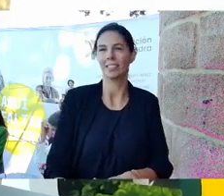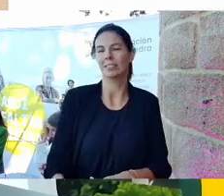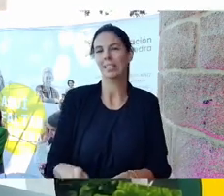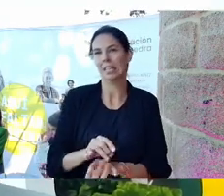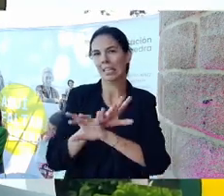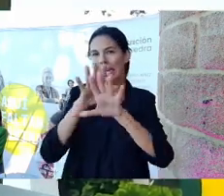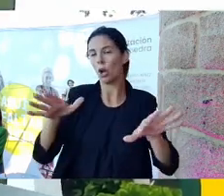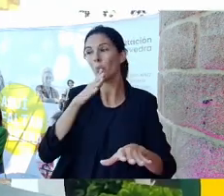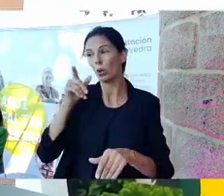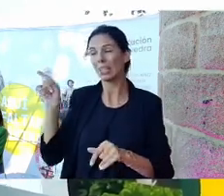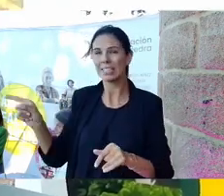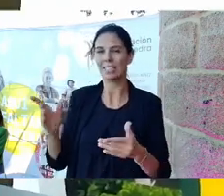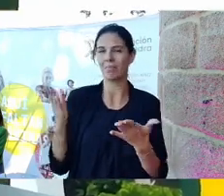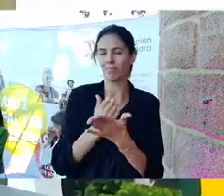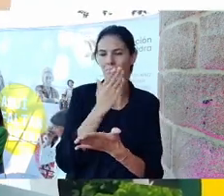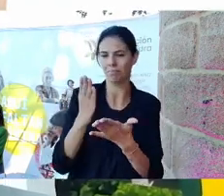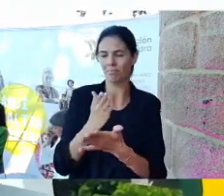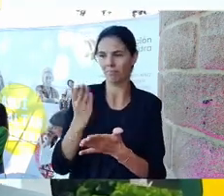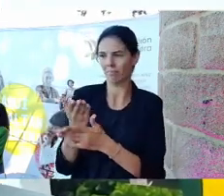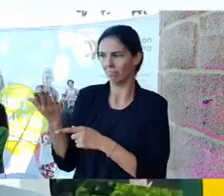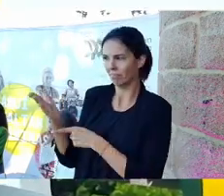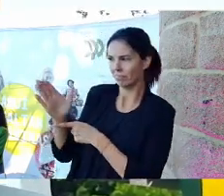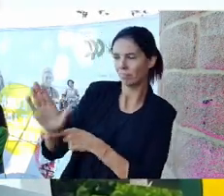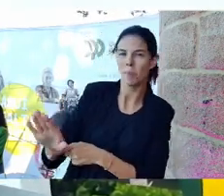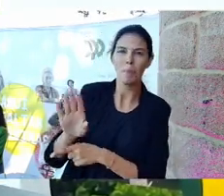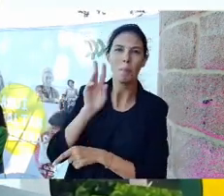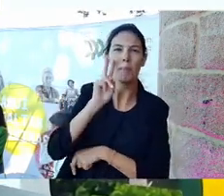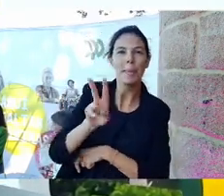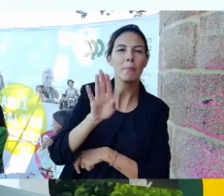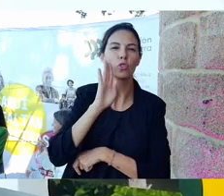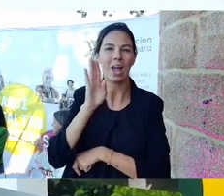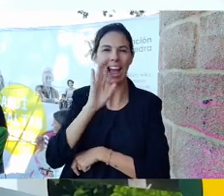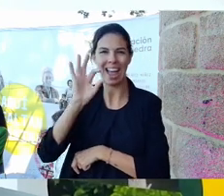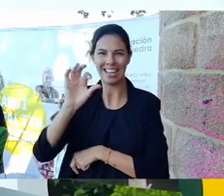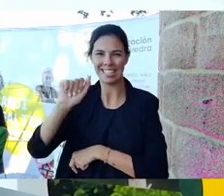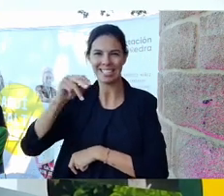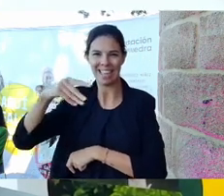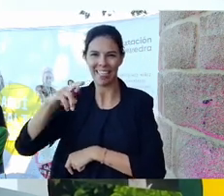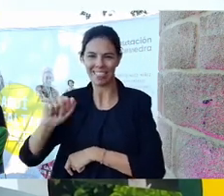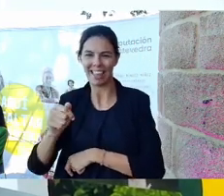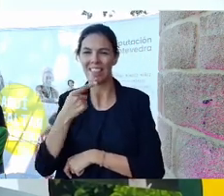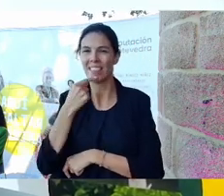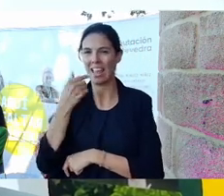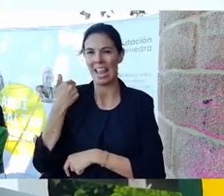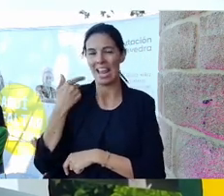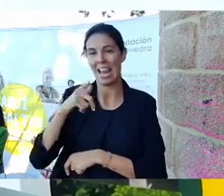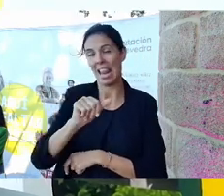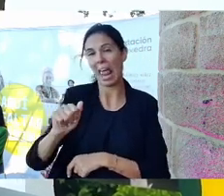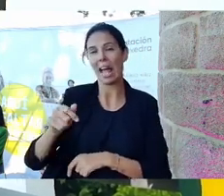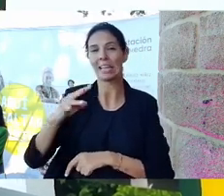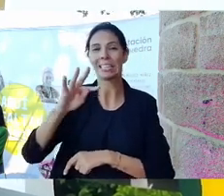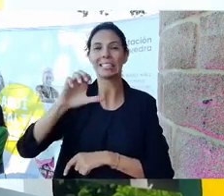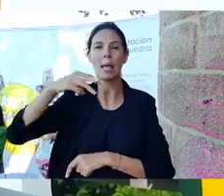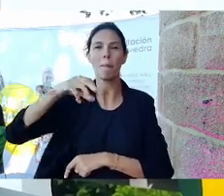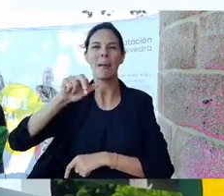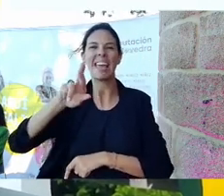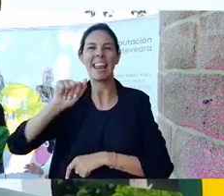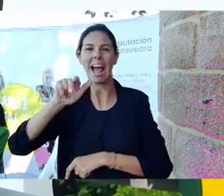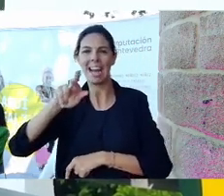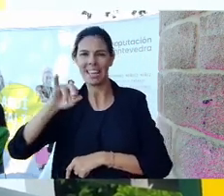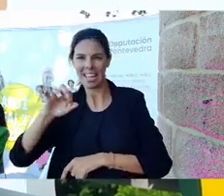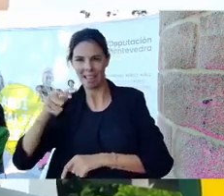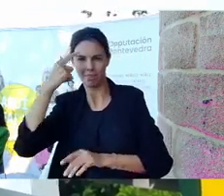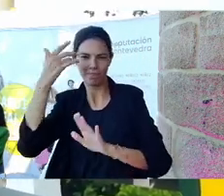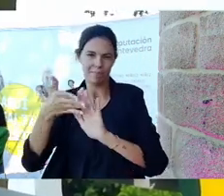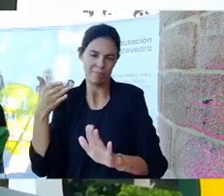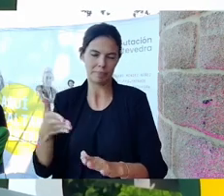está aquí hoxe con nos, lóxicamente por esta que nos ensinaba Sandra, que é La Temeraria, que está